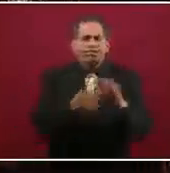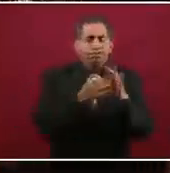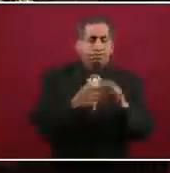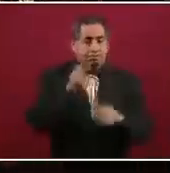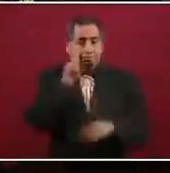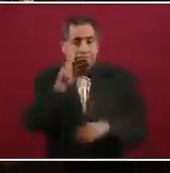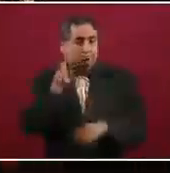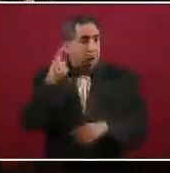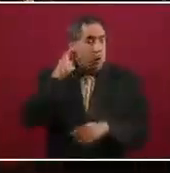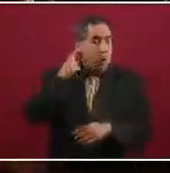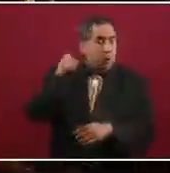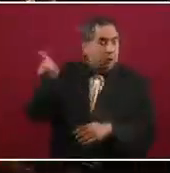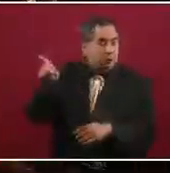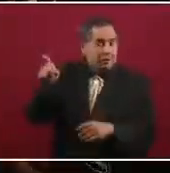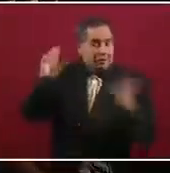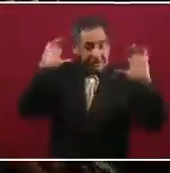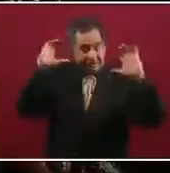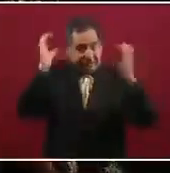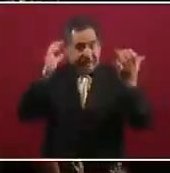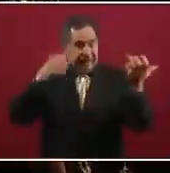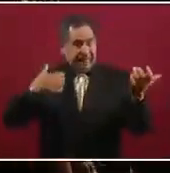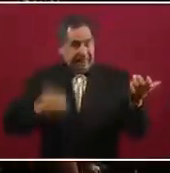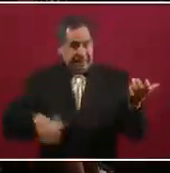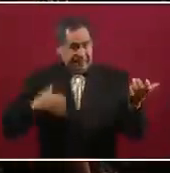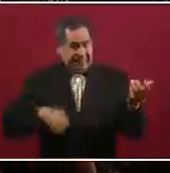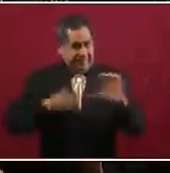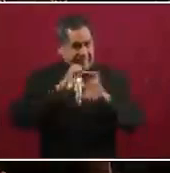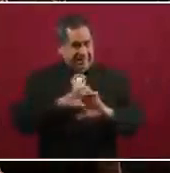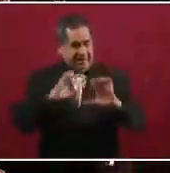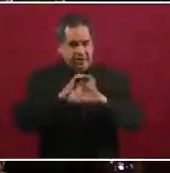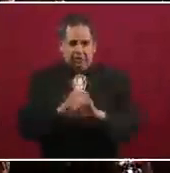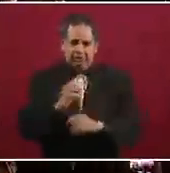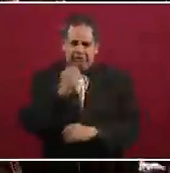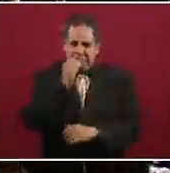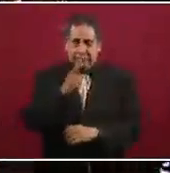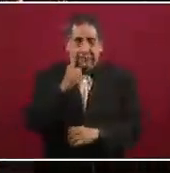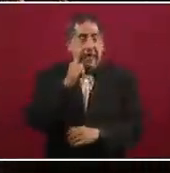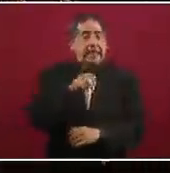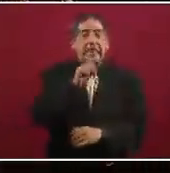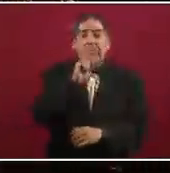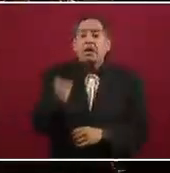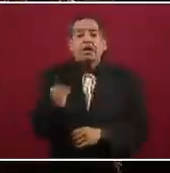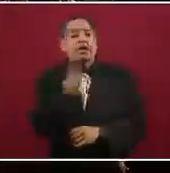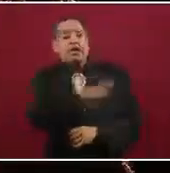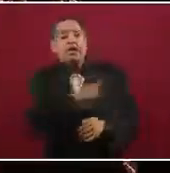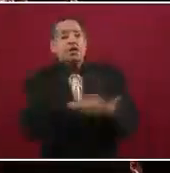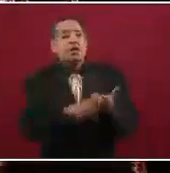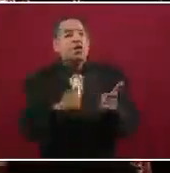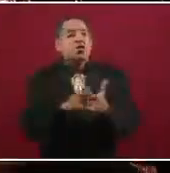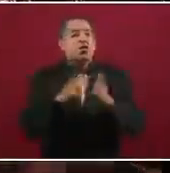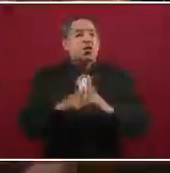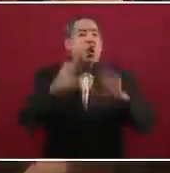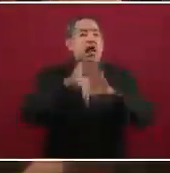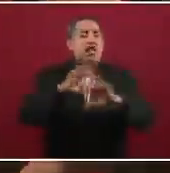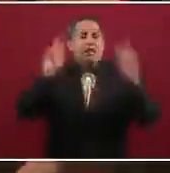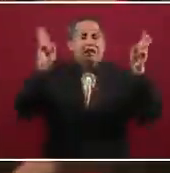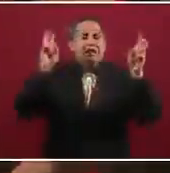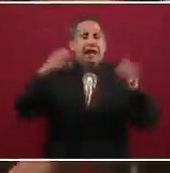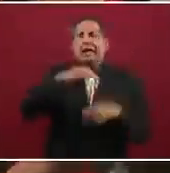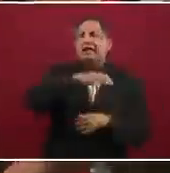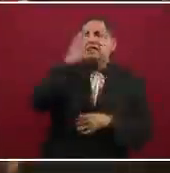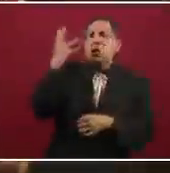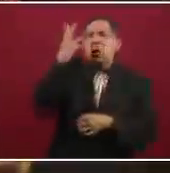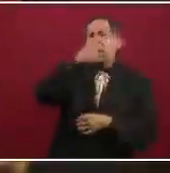ahorita estamos viendo este mariachi, y hace rato también por este lado se oía un grupo cantar El Cielito Lindo